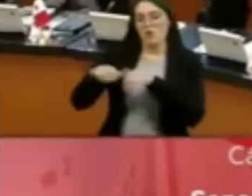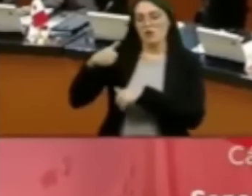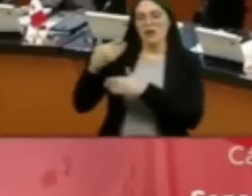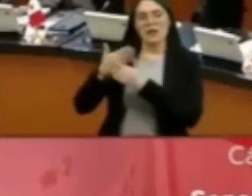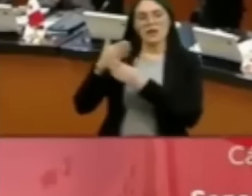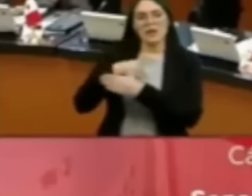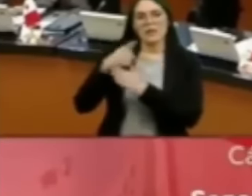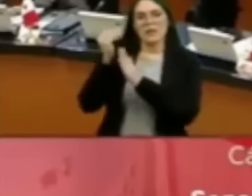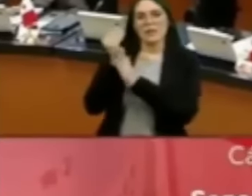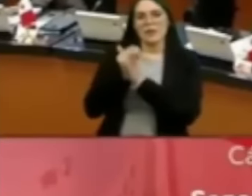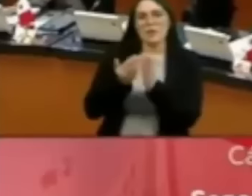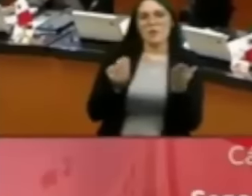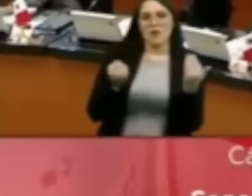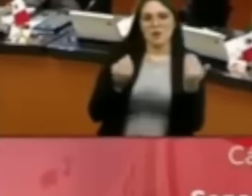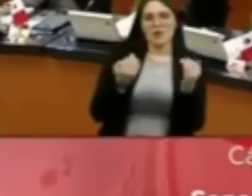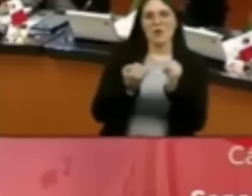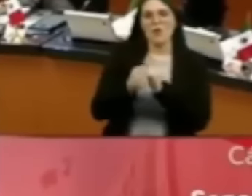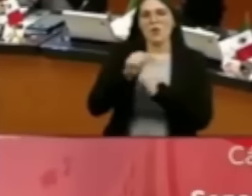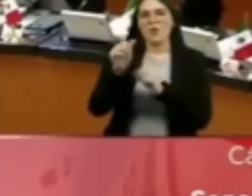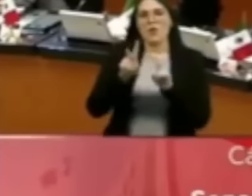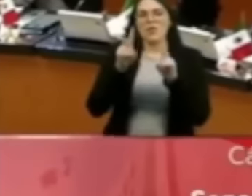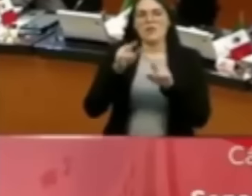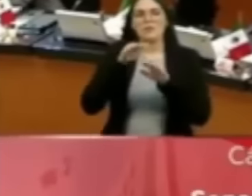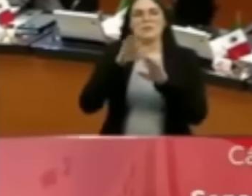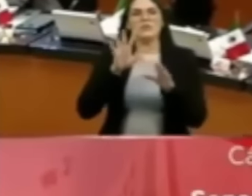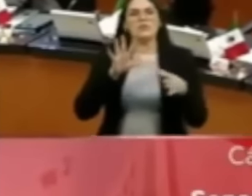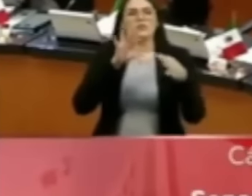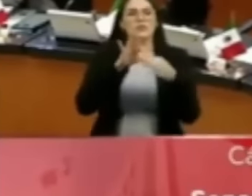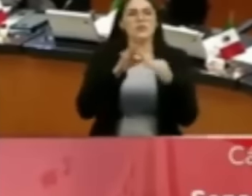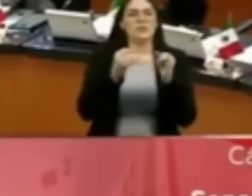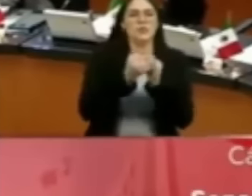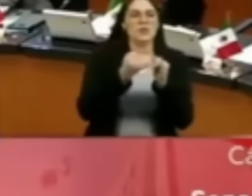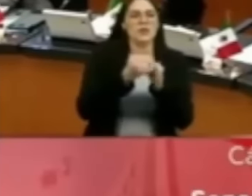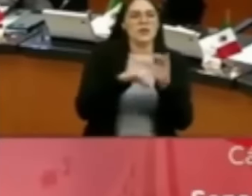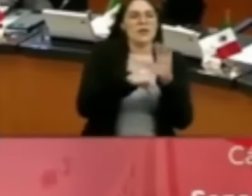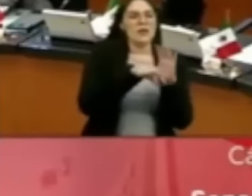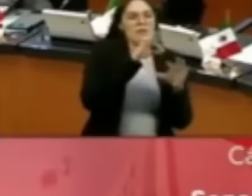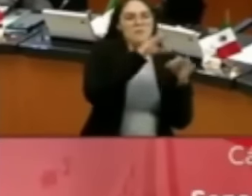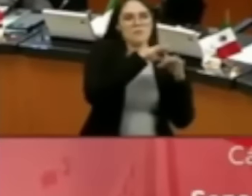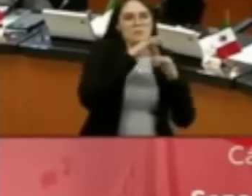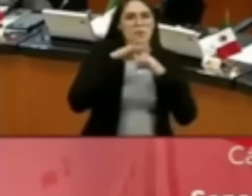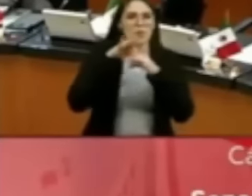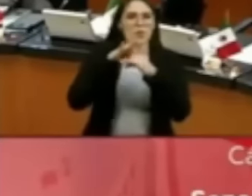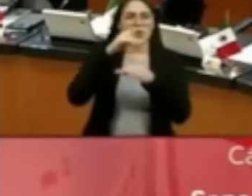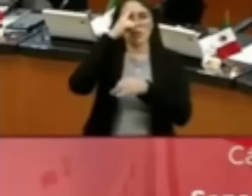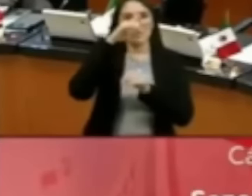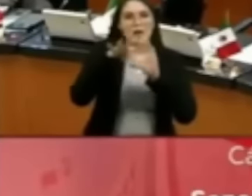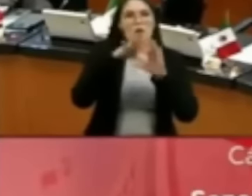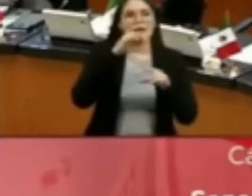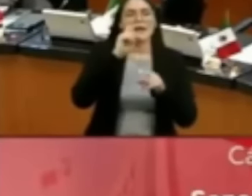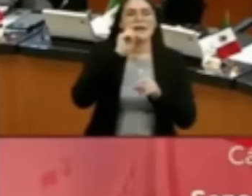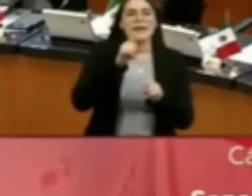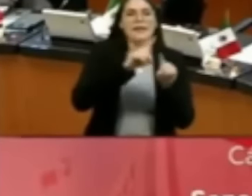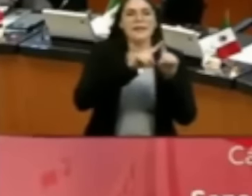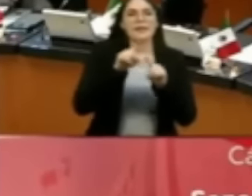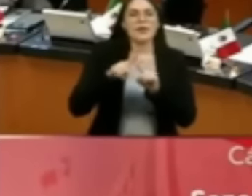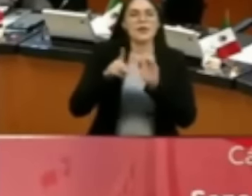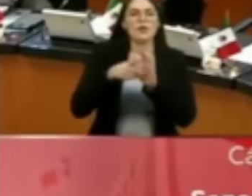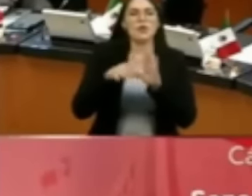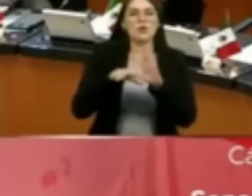supuesto también el tema que tiene que ver con la elección democrática por el voto popular de la ciudadanía para la elección